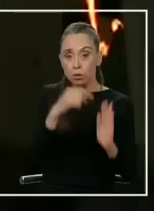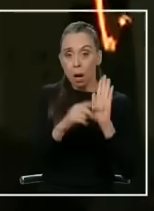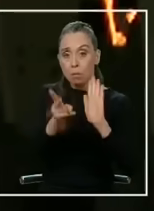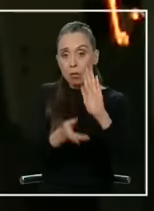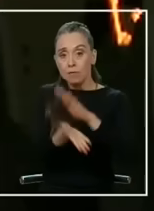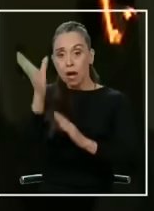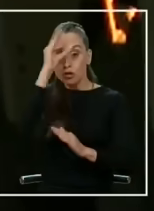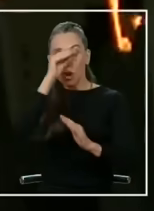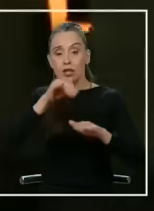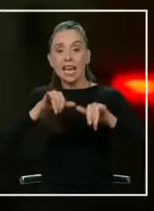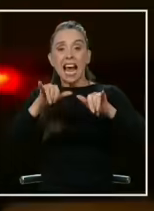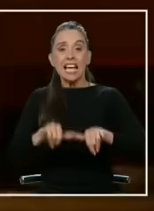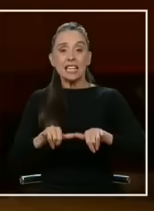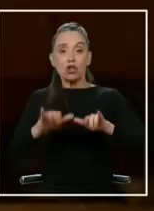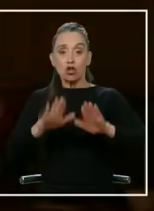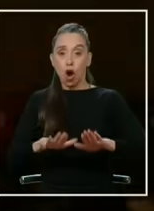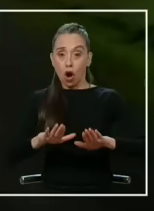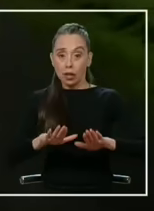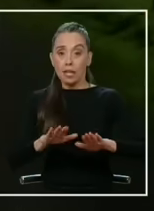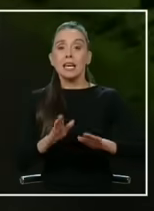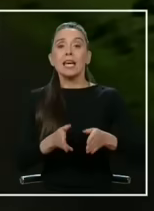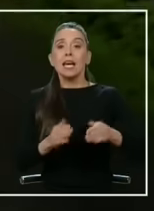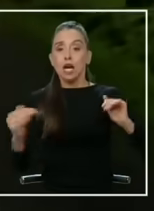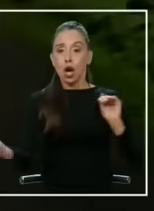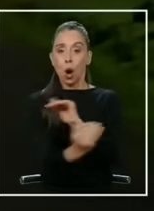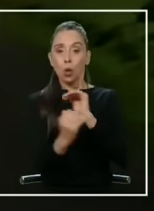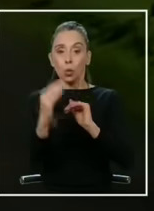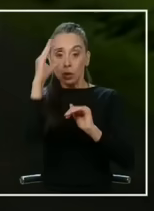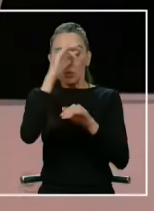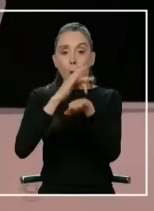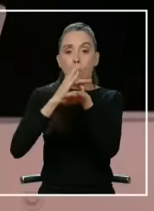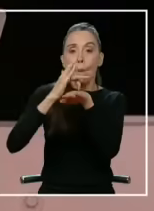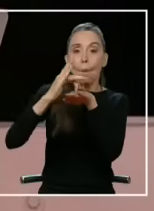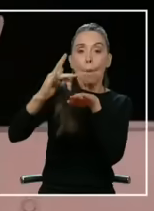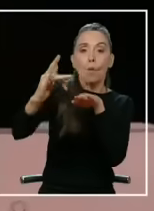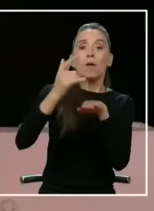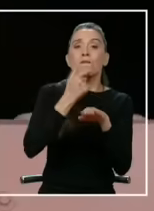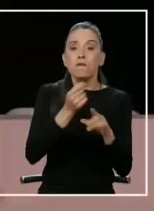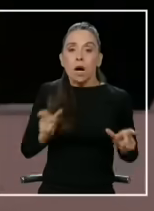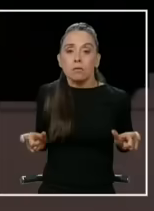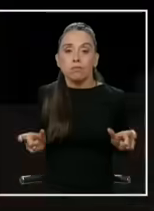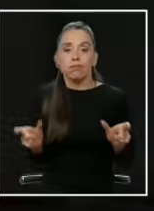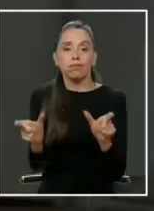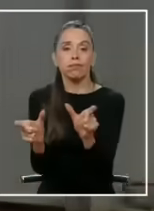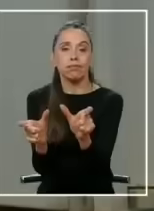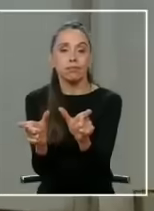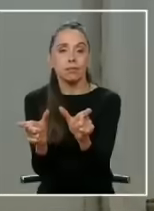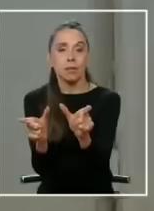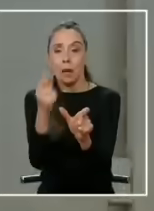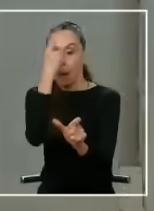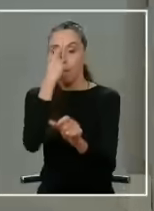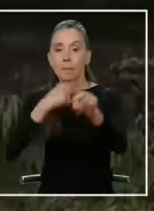ejemplo permite mantener despejadas las rutas durante la noche ante un inminente operativo.